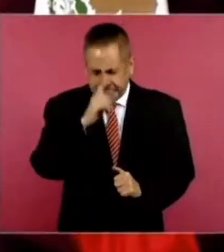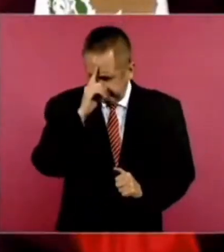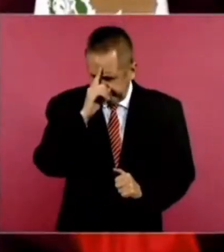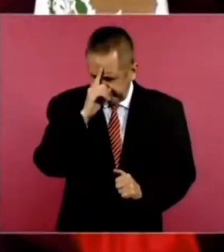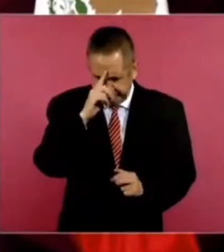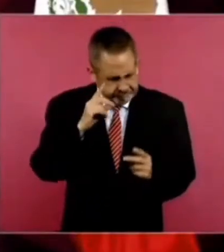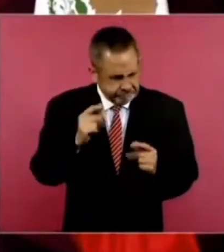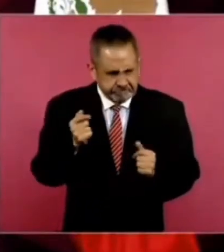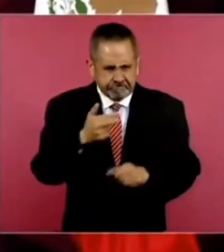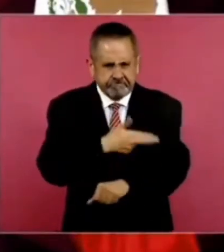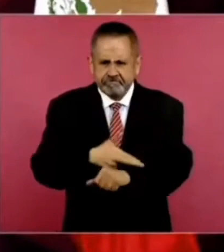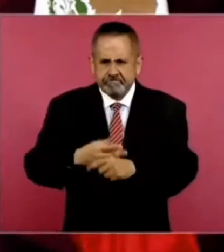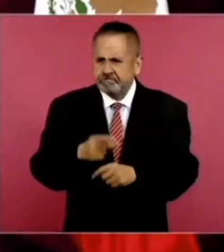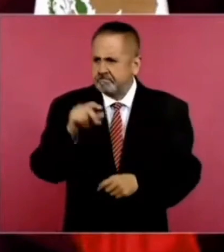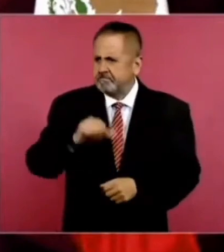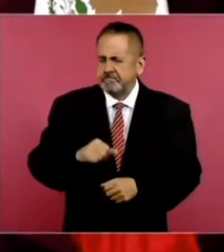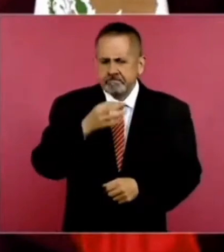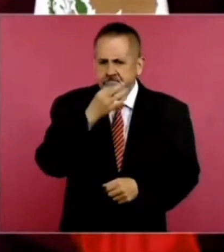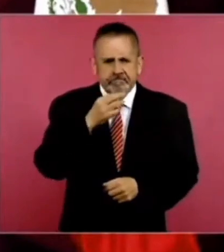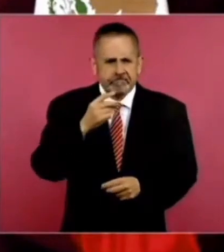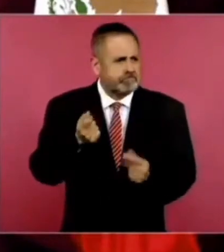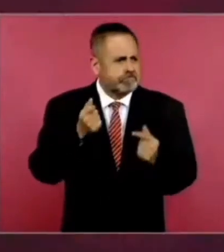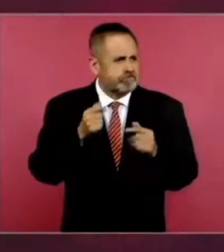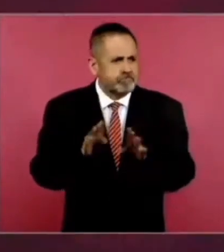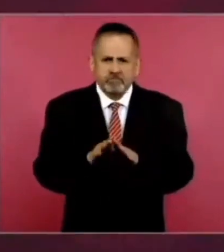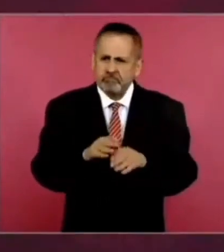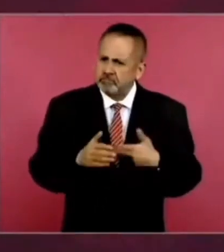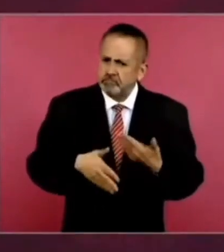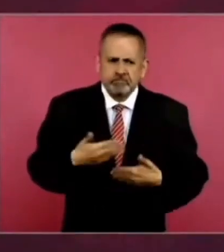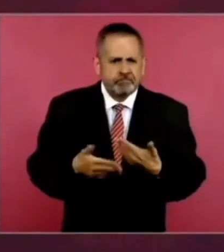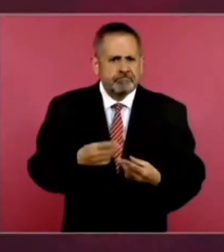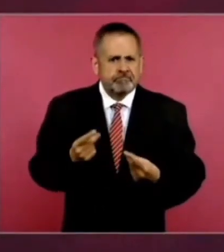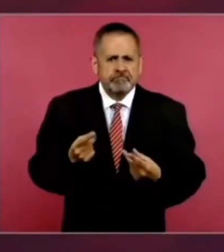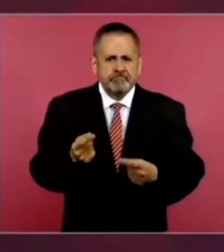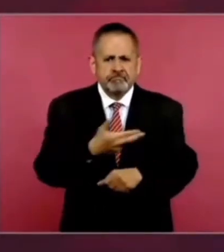pragmático, tiene juicio práctico